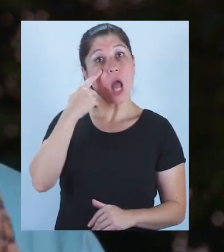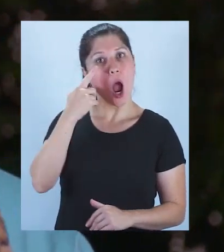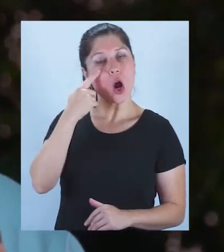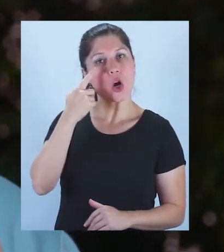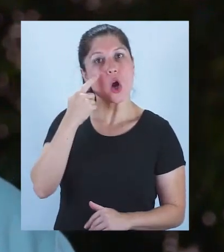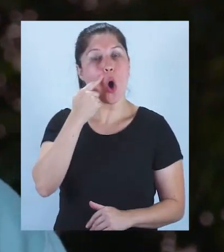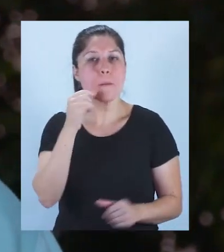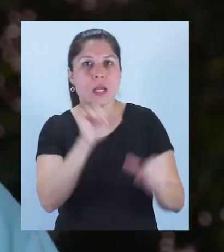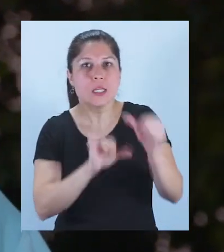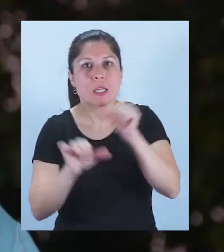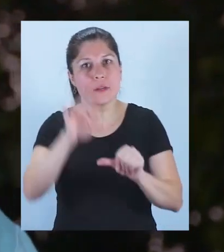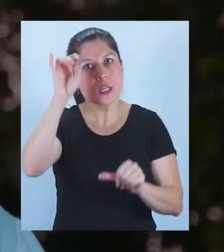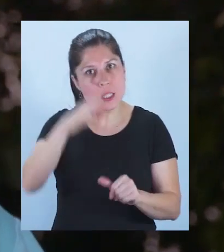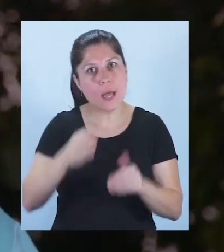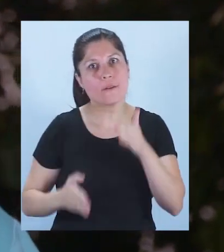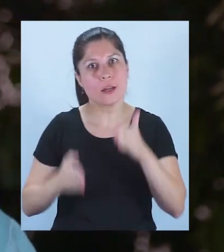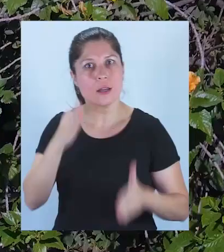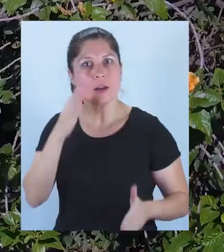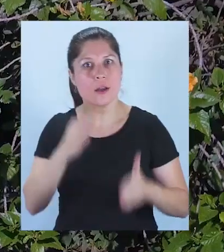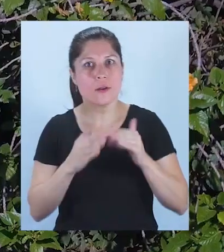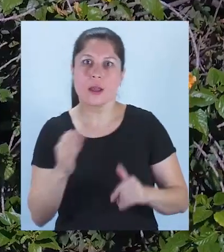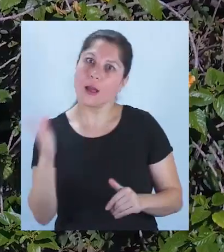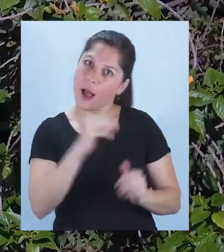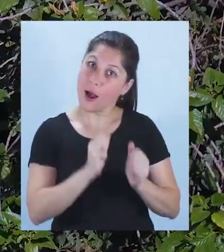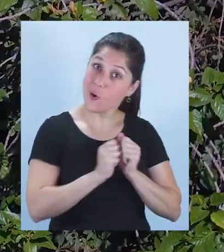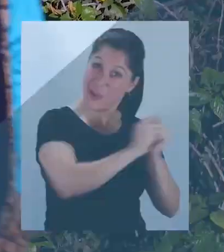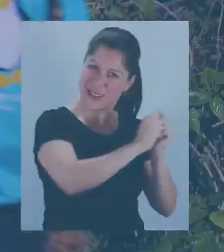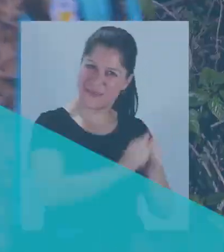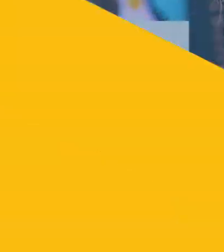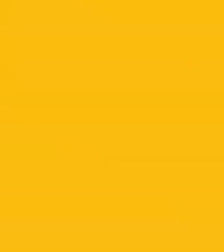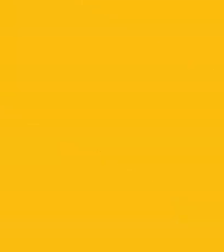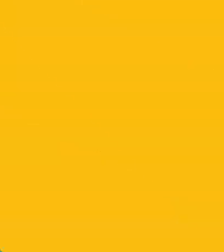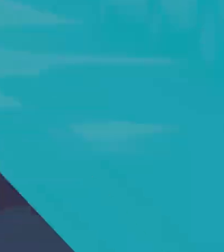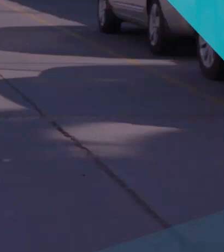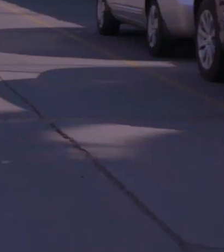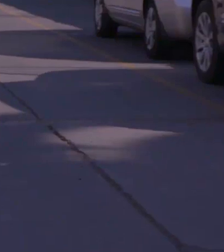científico experto en robótica. Acompáñenme.